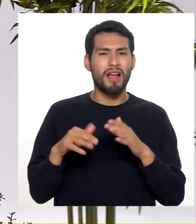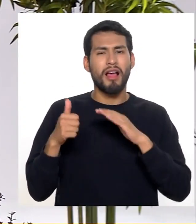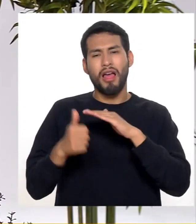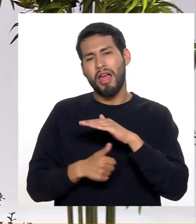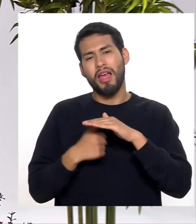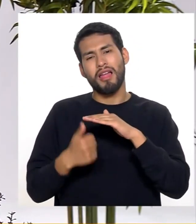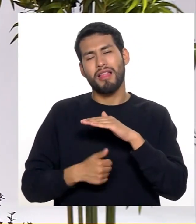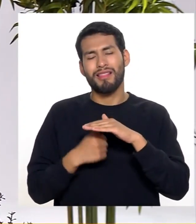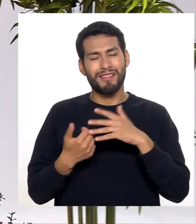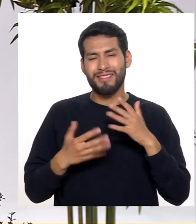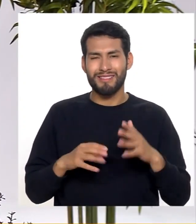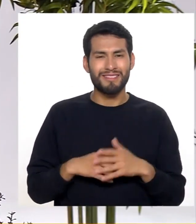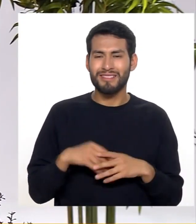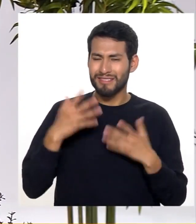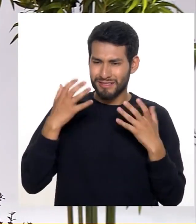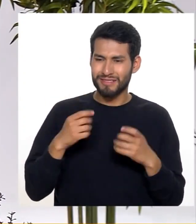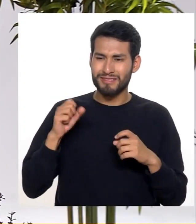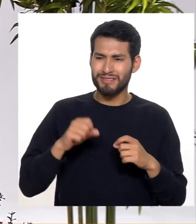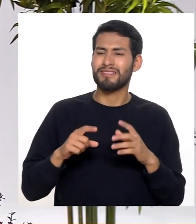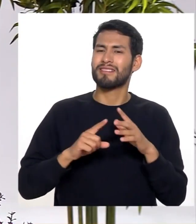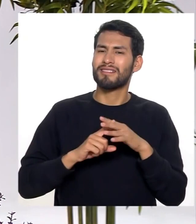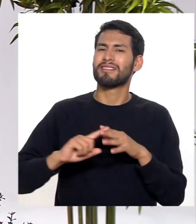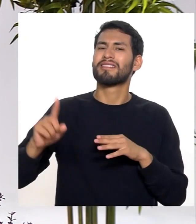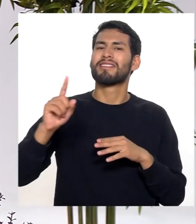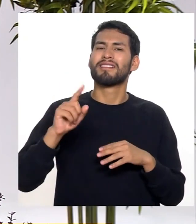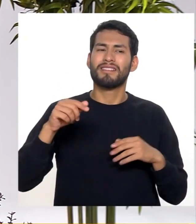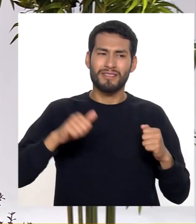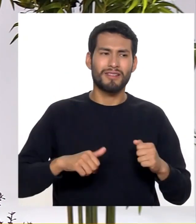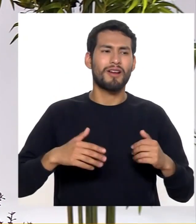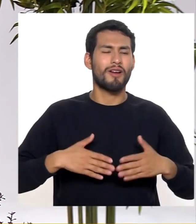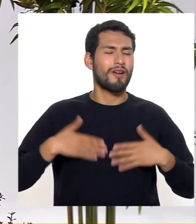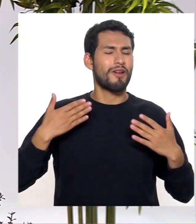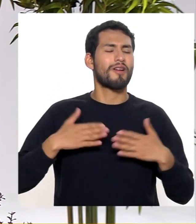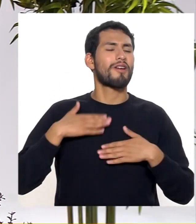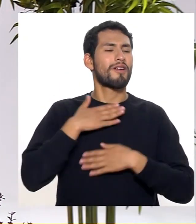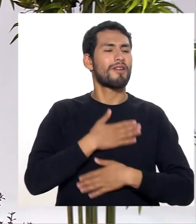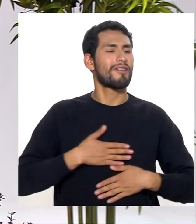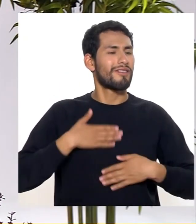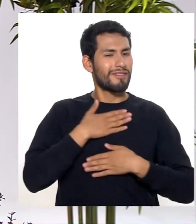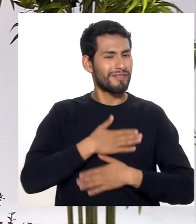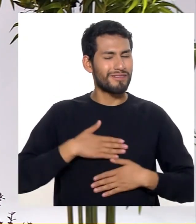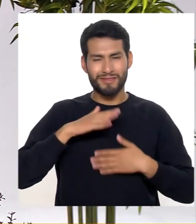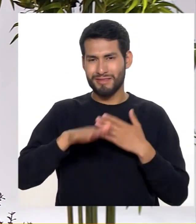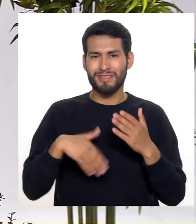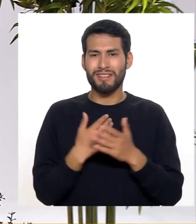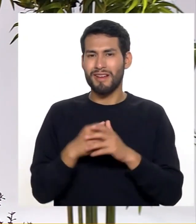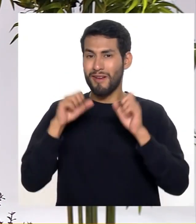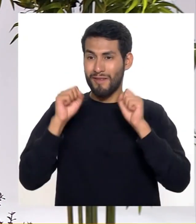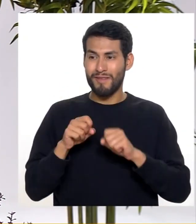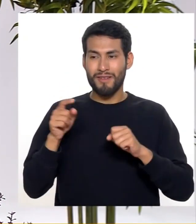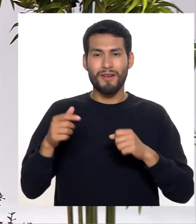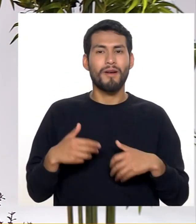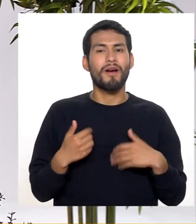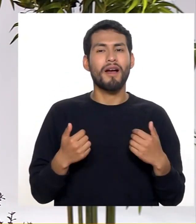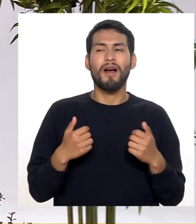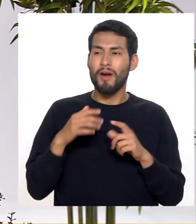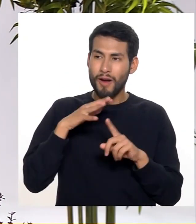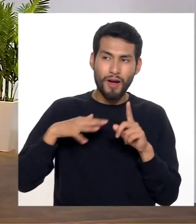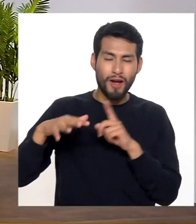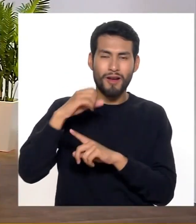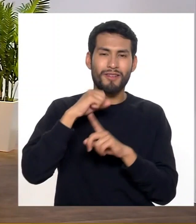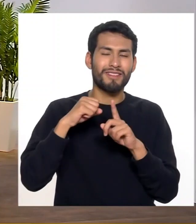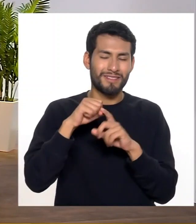tenerlos institucionalizados, queremos que salgan, que gocen plenamente de todas las posibilidades que le pueda dar la